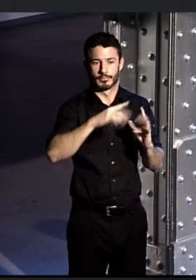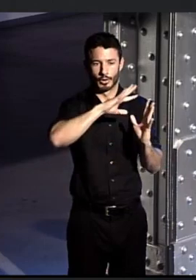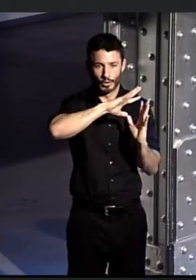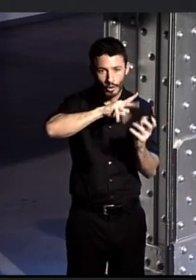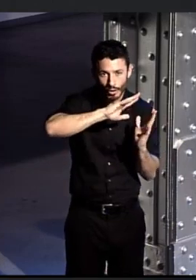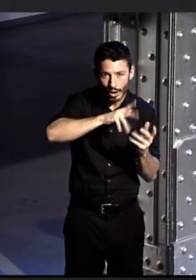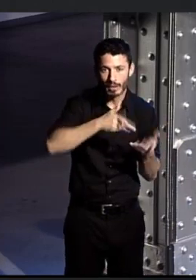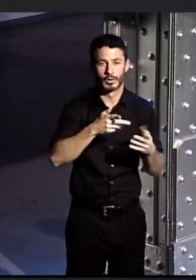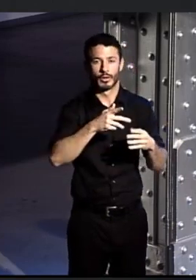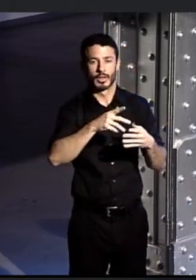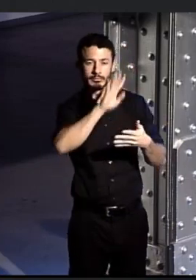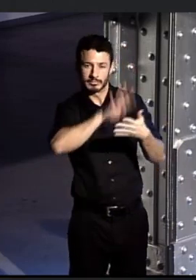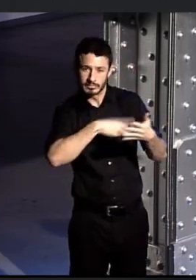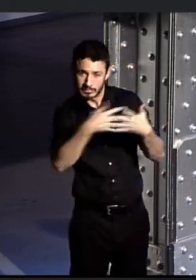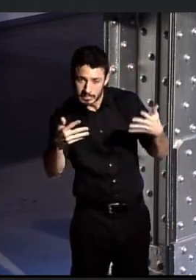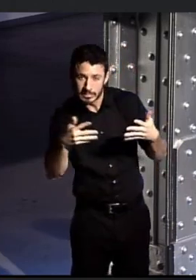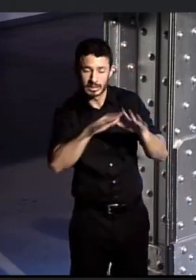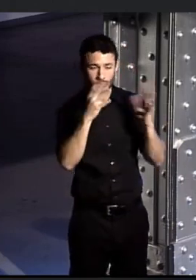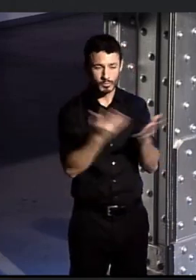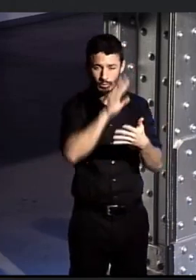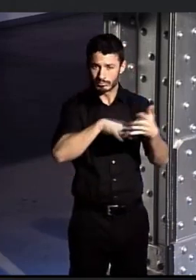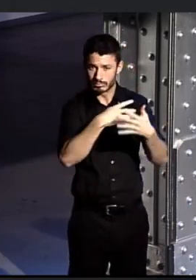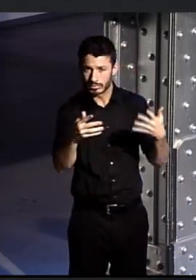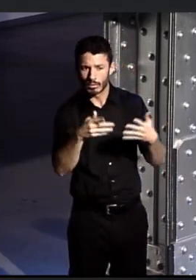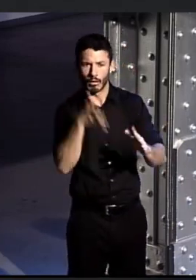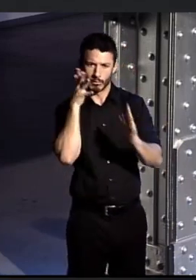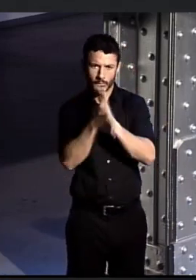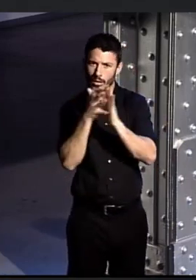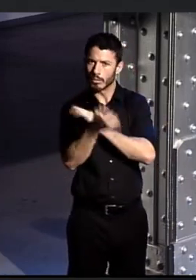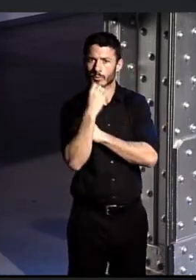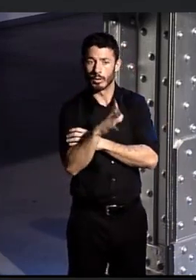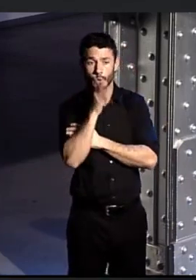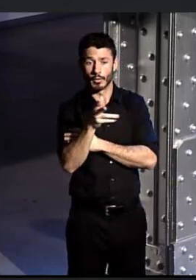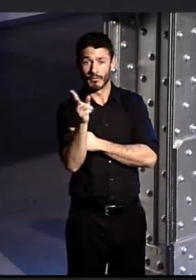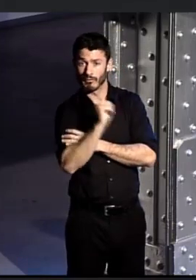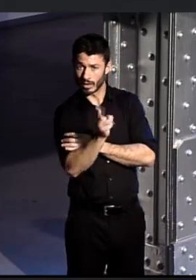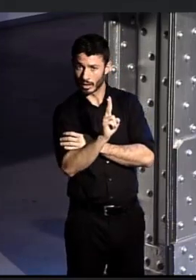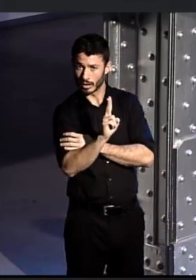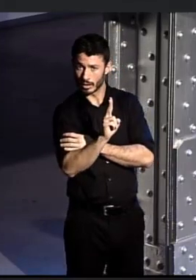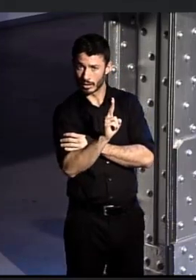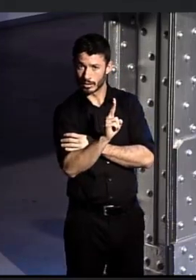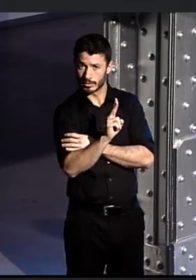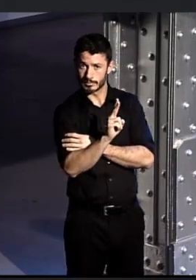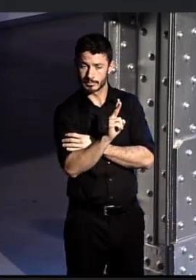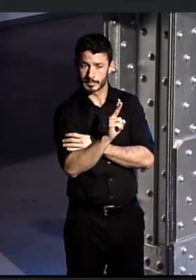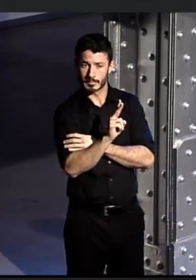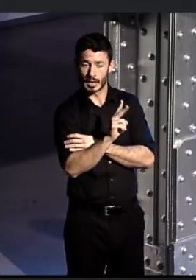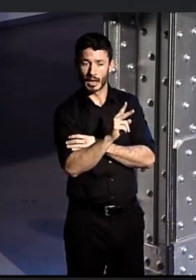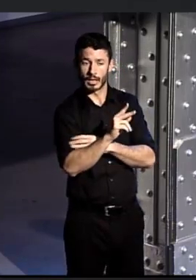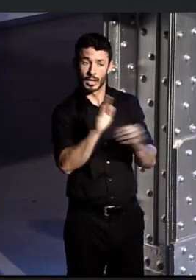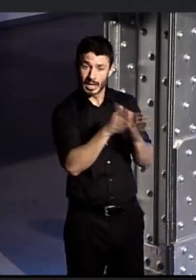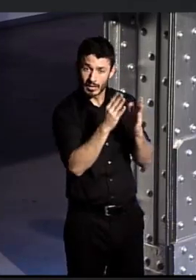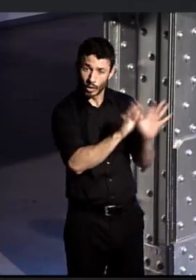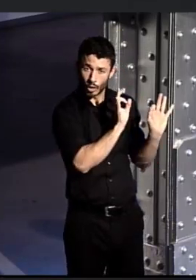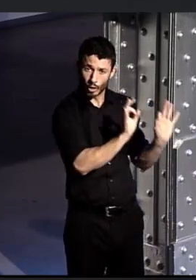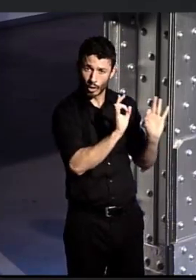párrafos científicos que también son que dispone muy bien, porque una cosa muy interesante de Verne es estudiar la composición y el ritmo de